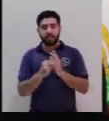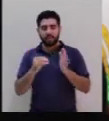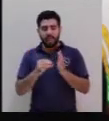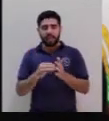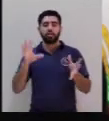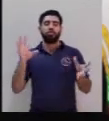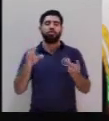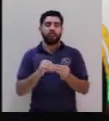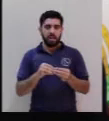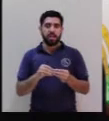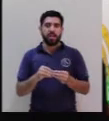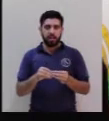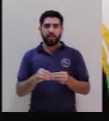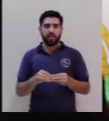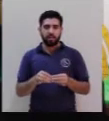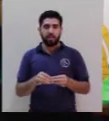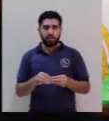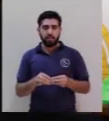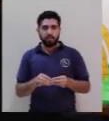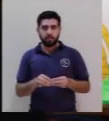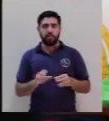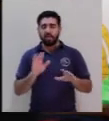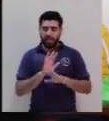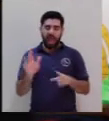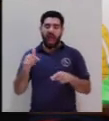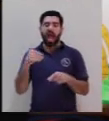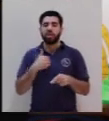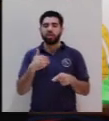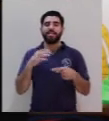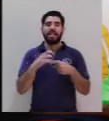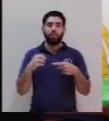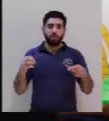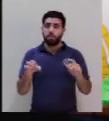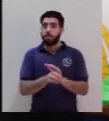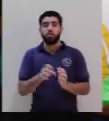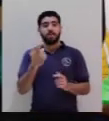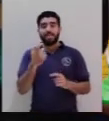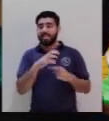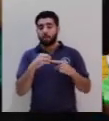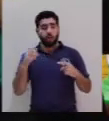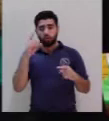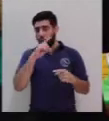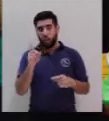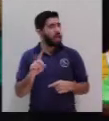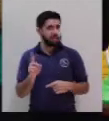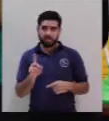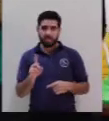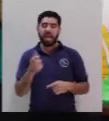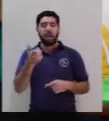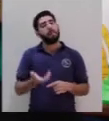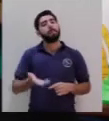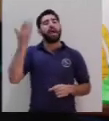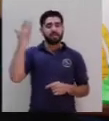432 quetzales. Ok. Y es decir, ese descuento se iba a aplicar, hablando de este ejemplo, a las personas que compraran por